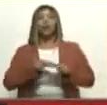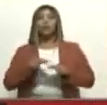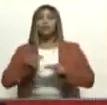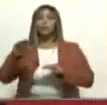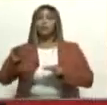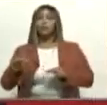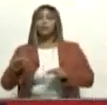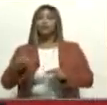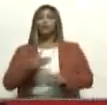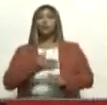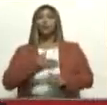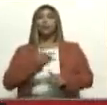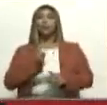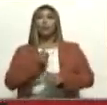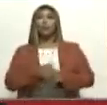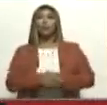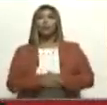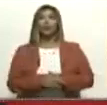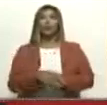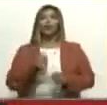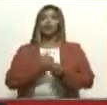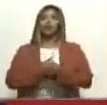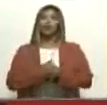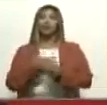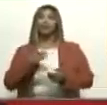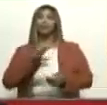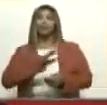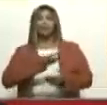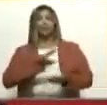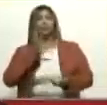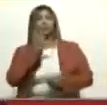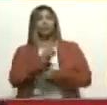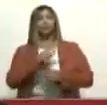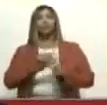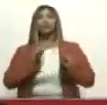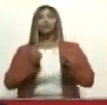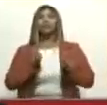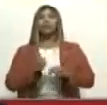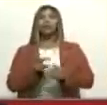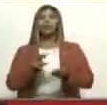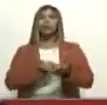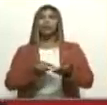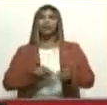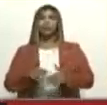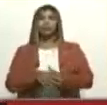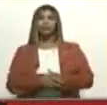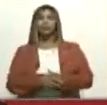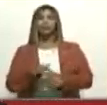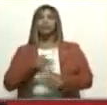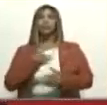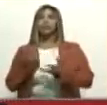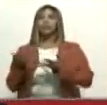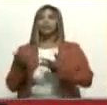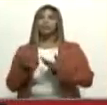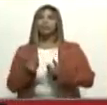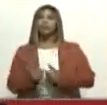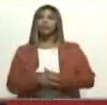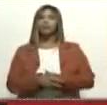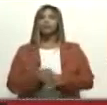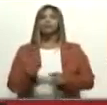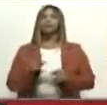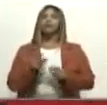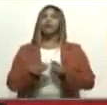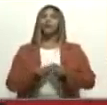muy pequeño, de tener ese amor y ese sentido de pertenencia por el tema de la lectura. Quisieras que nos diera esa